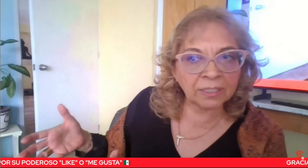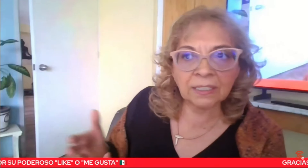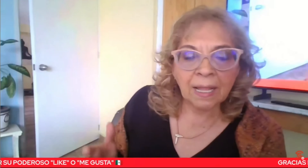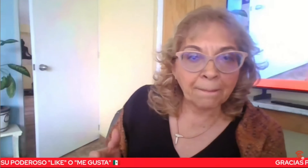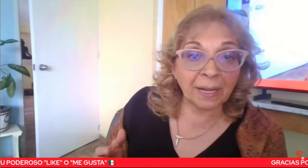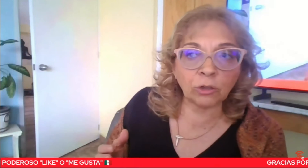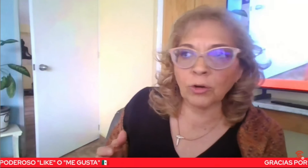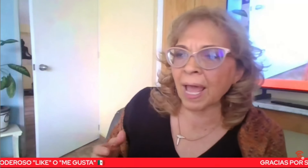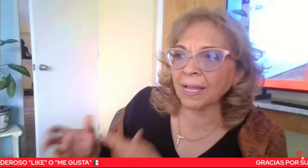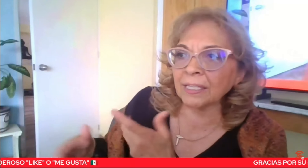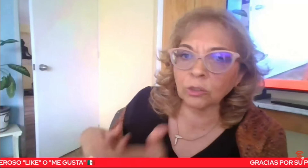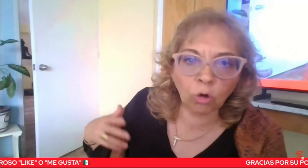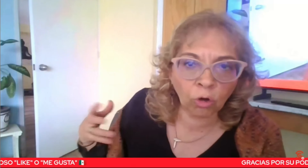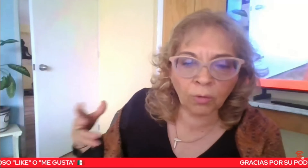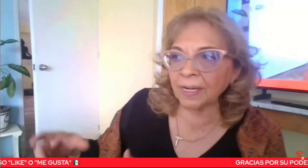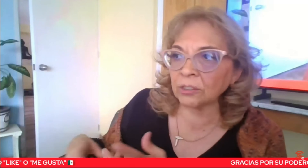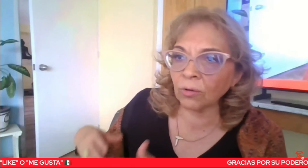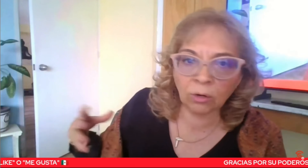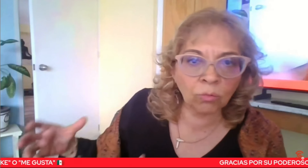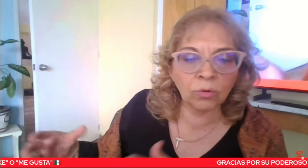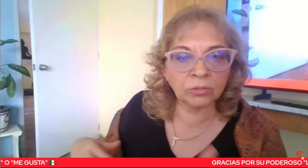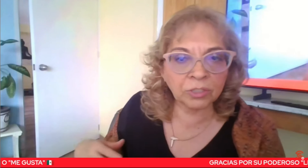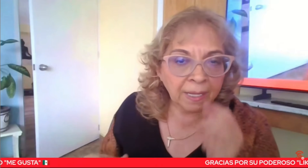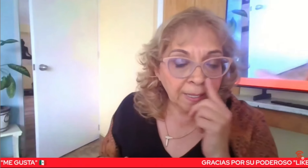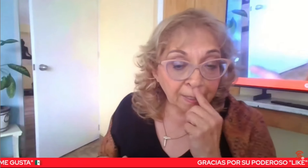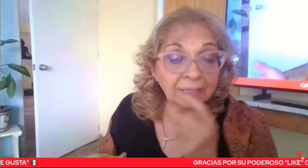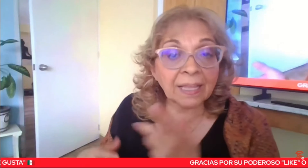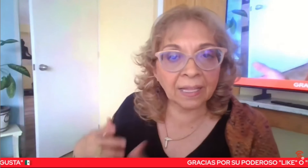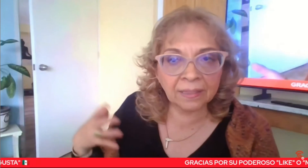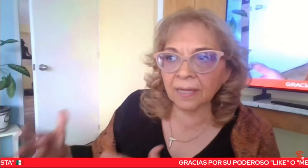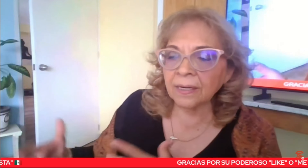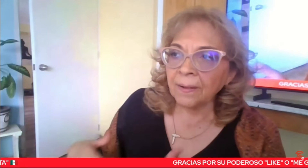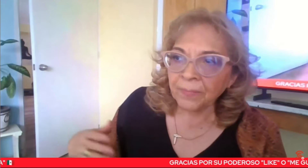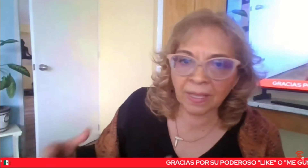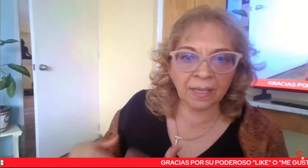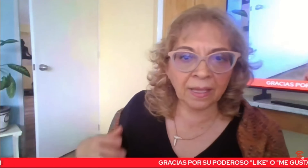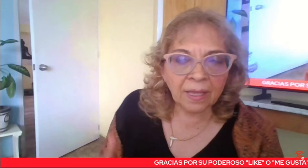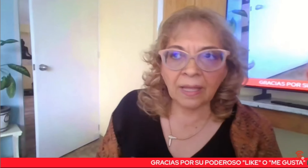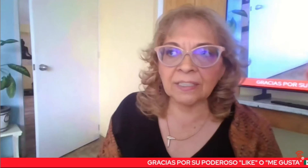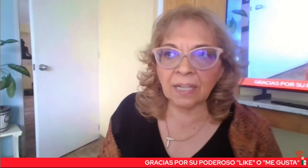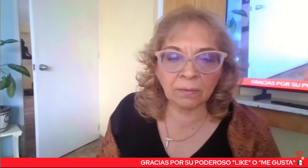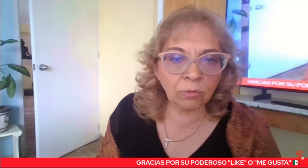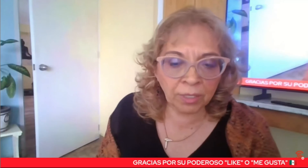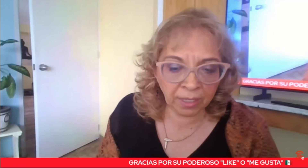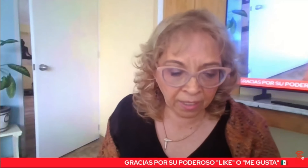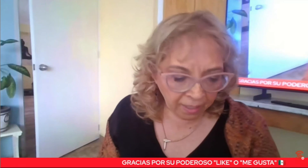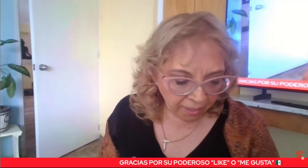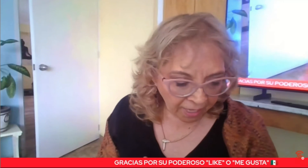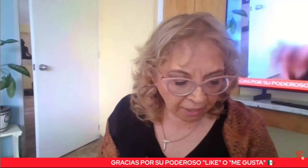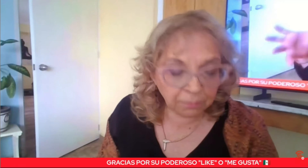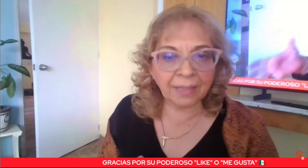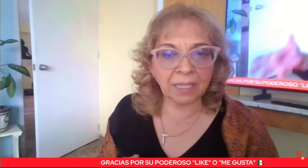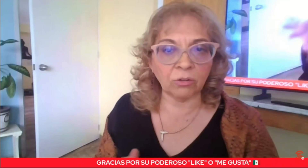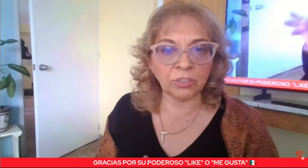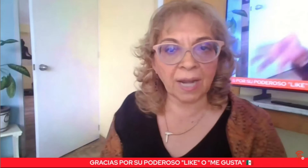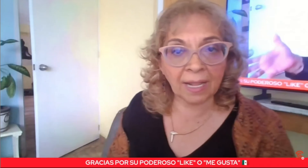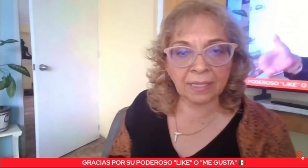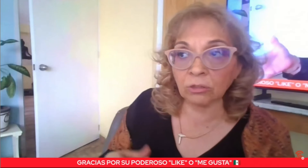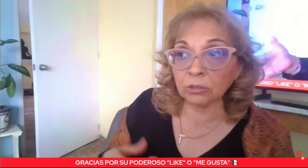estos personajes jóvenes, ¿no? Algunos que intentan ser muy